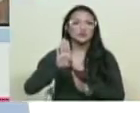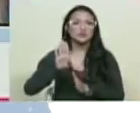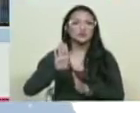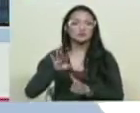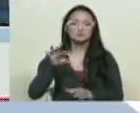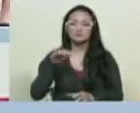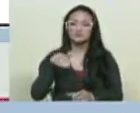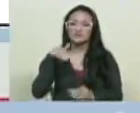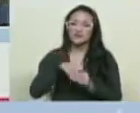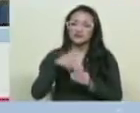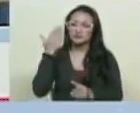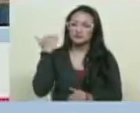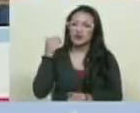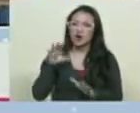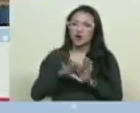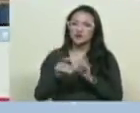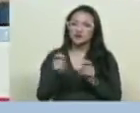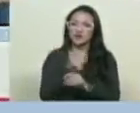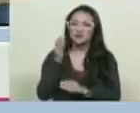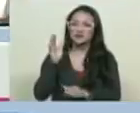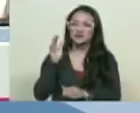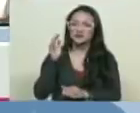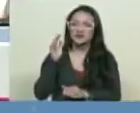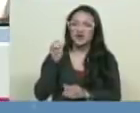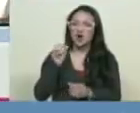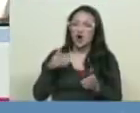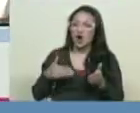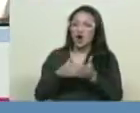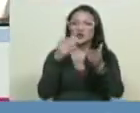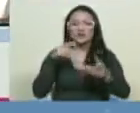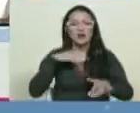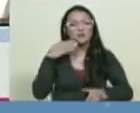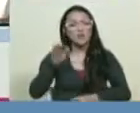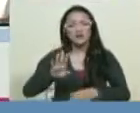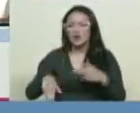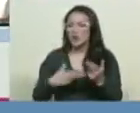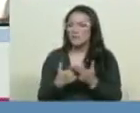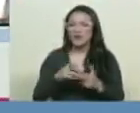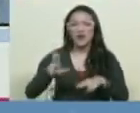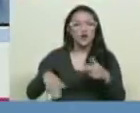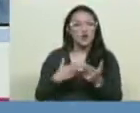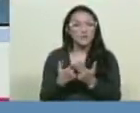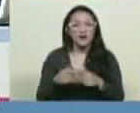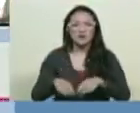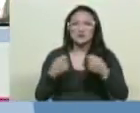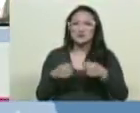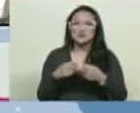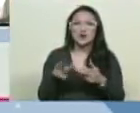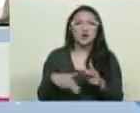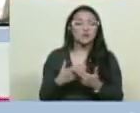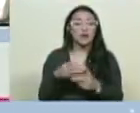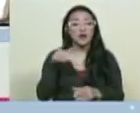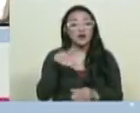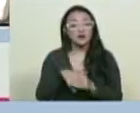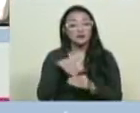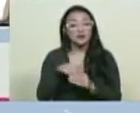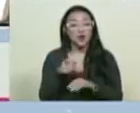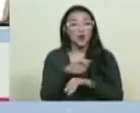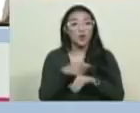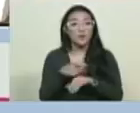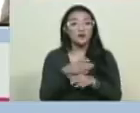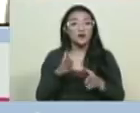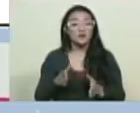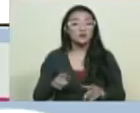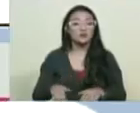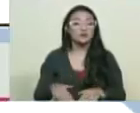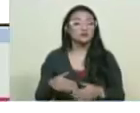elección constituyente contra las barricadas, contra la violencia, contra la muerte, contra la destrucción. Luego en las elecciones de gobernadores, rompiendo todos